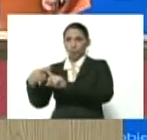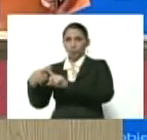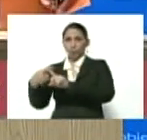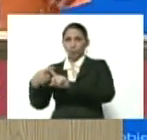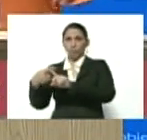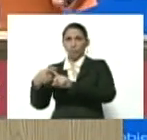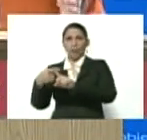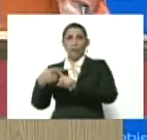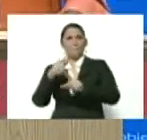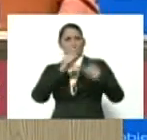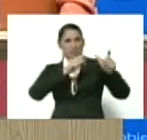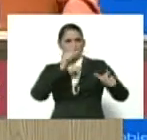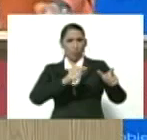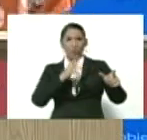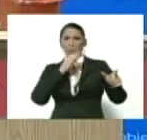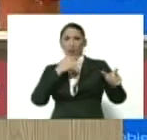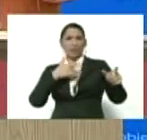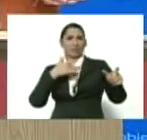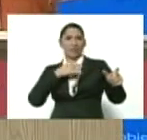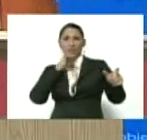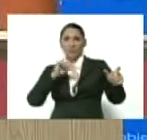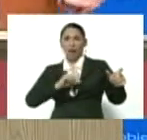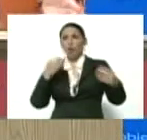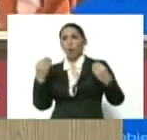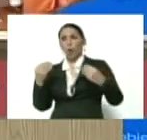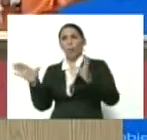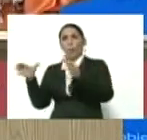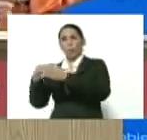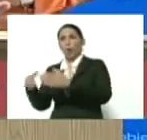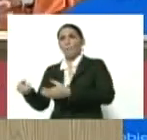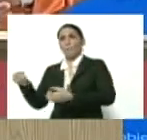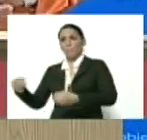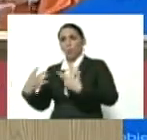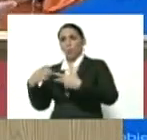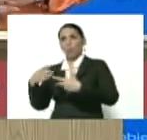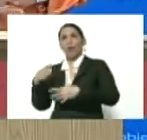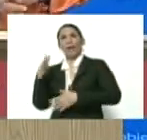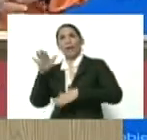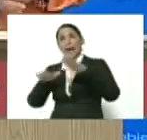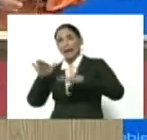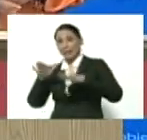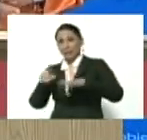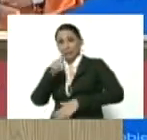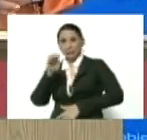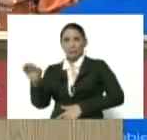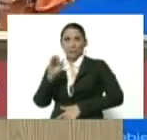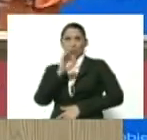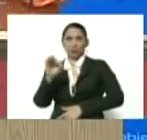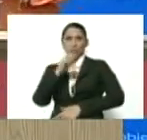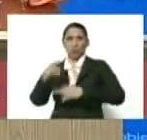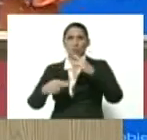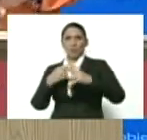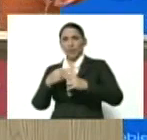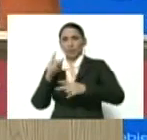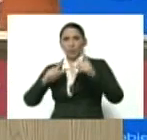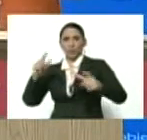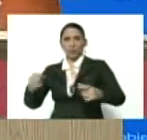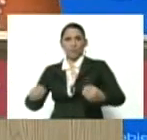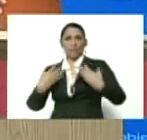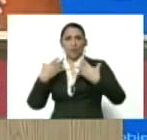casos asintomáticos como los casos leves. Prácticamente el 100% del universo de los casos en